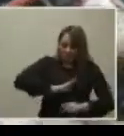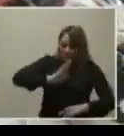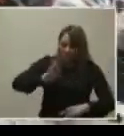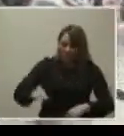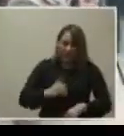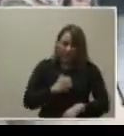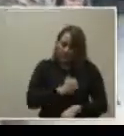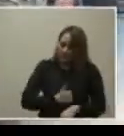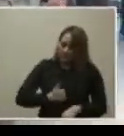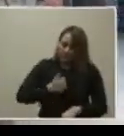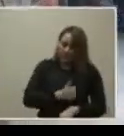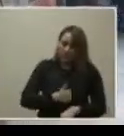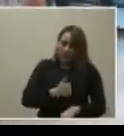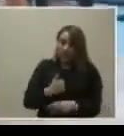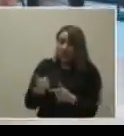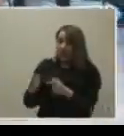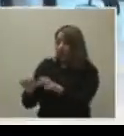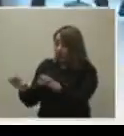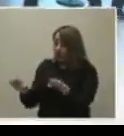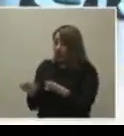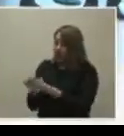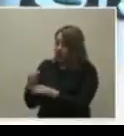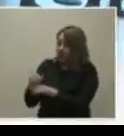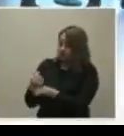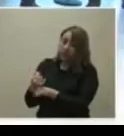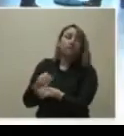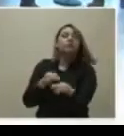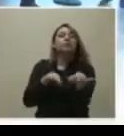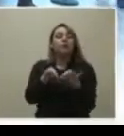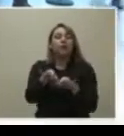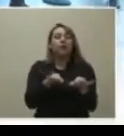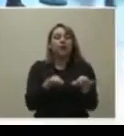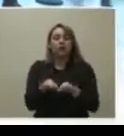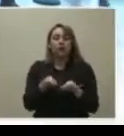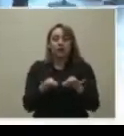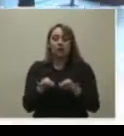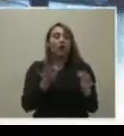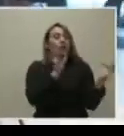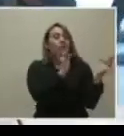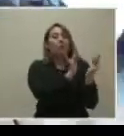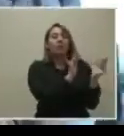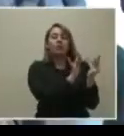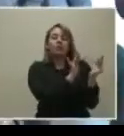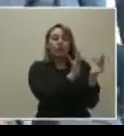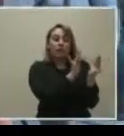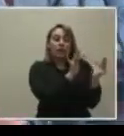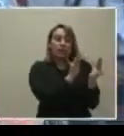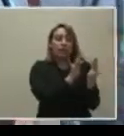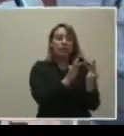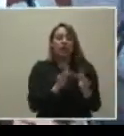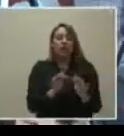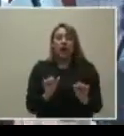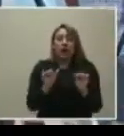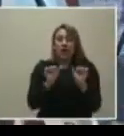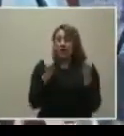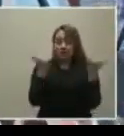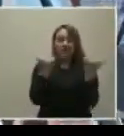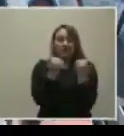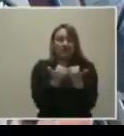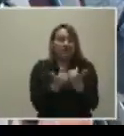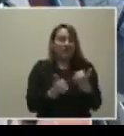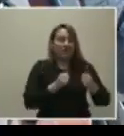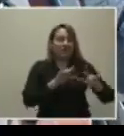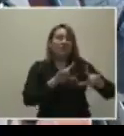revisando los mecanismos de protección. Hay contacto con asociaciones internacionales de periodismo para